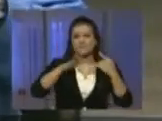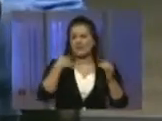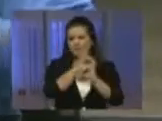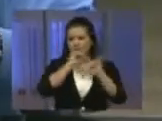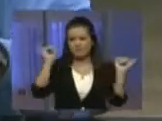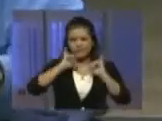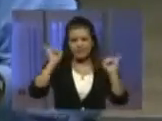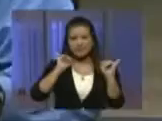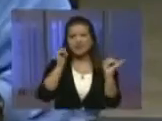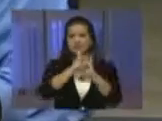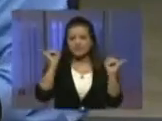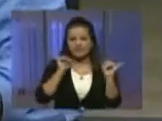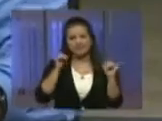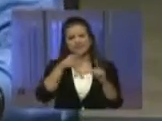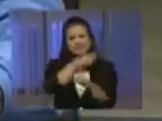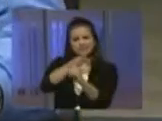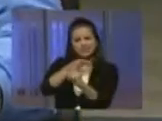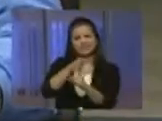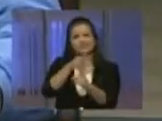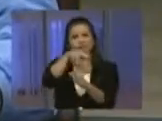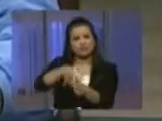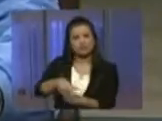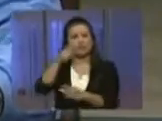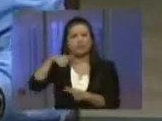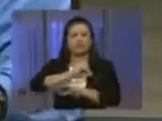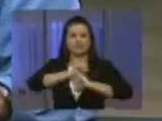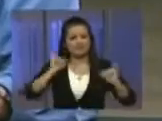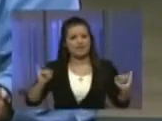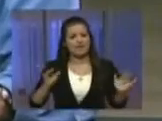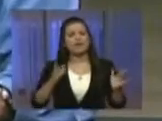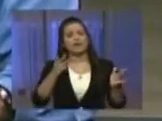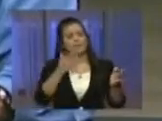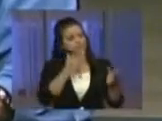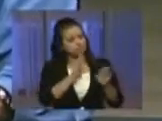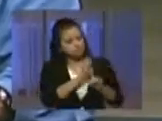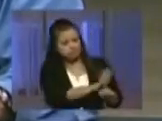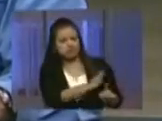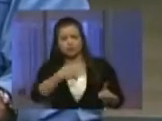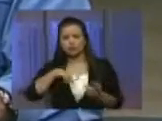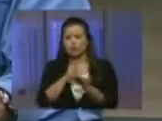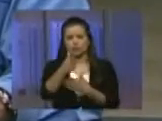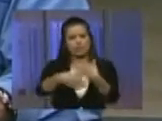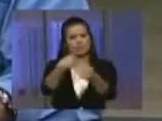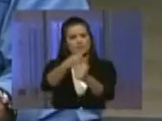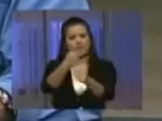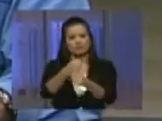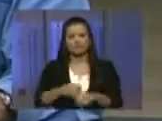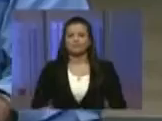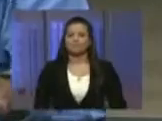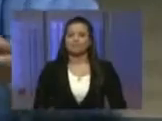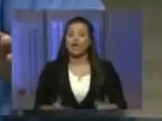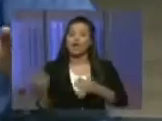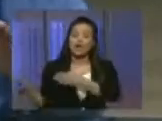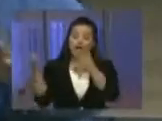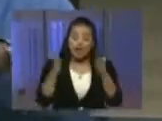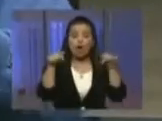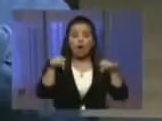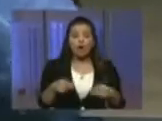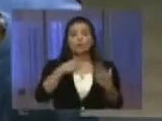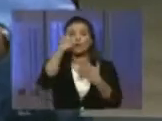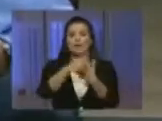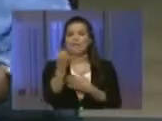y tirotear la paz y la tranquilidad de los venezolanos sigamos nuestro trabajo hoy tenemos un programa bien bonito aquí Yo estoy en el